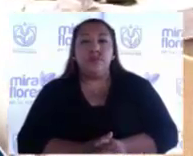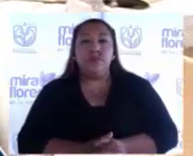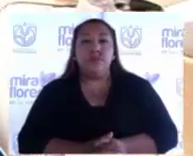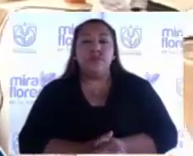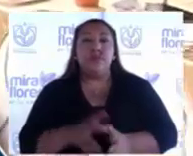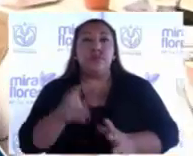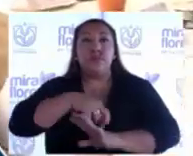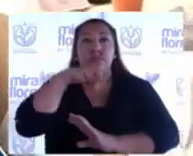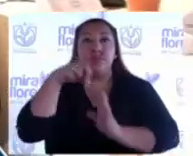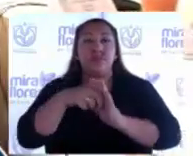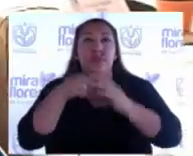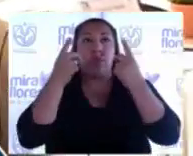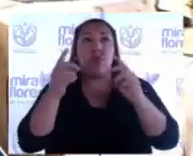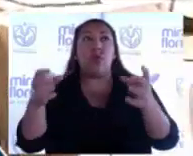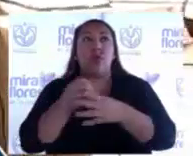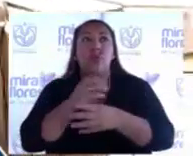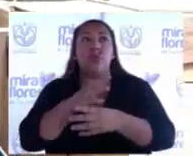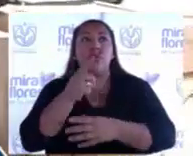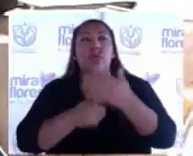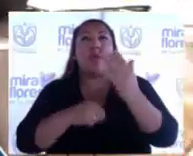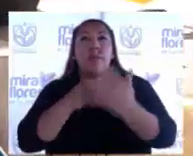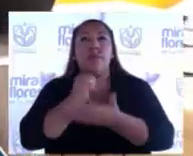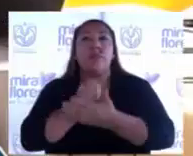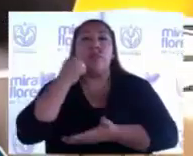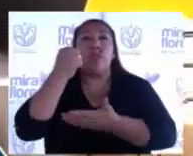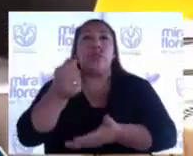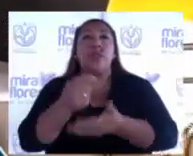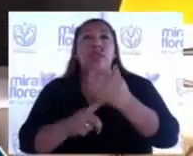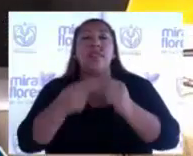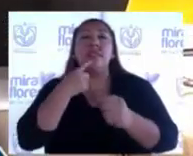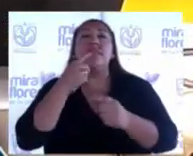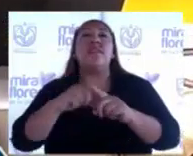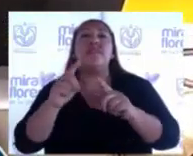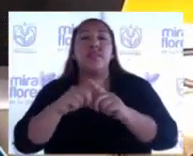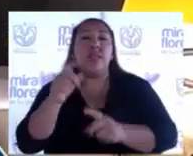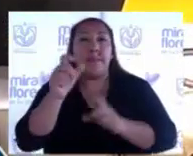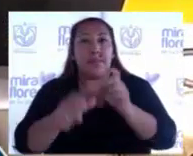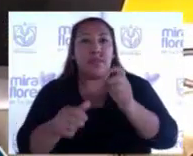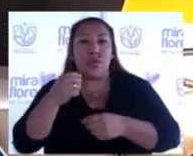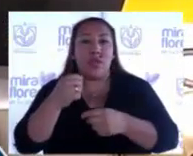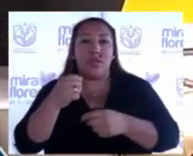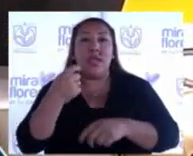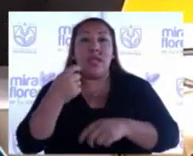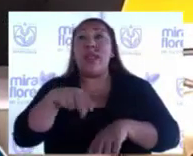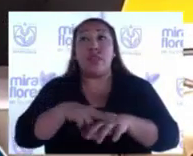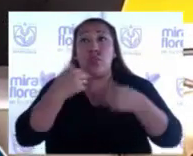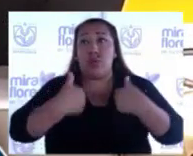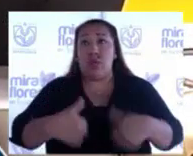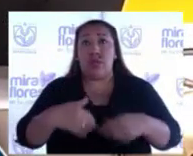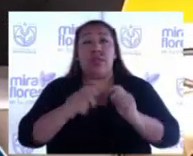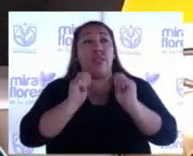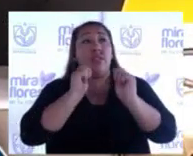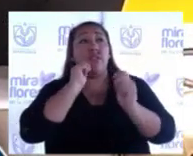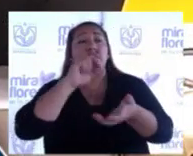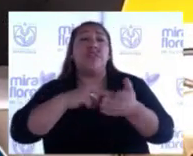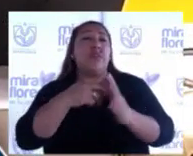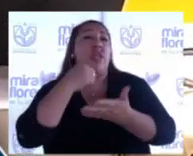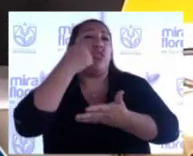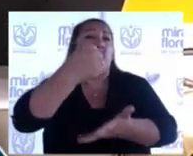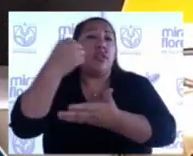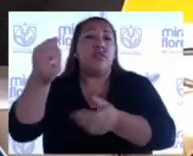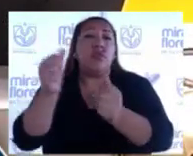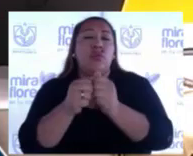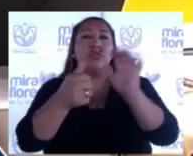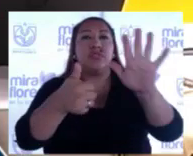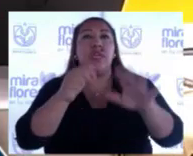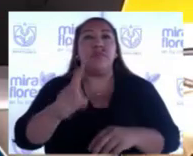Proyecto de acuerdo de Consejo que aprueba la donación ofrecida por diversas personas naturales y jurídicas consistentes en un total